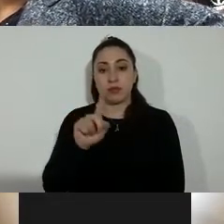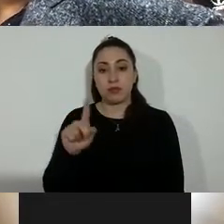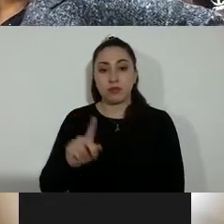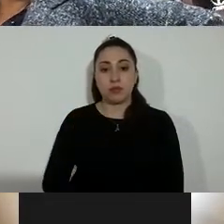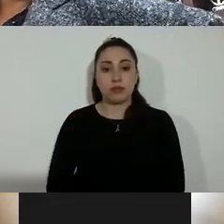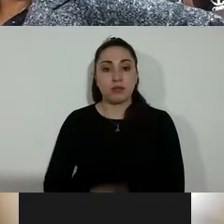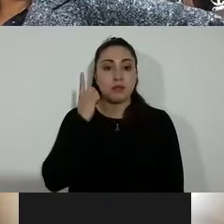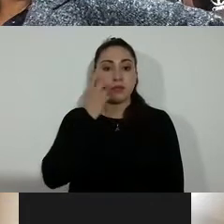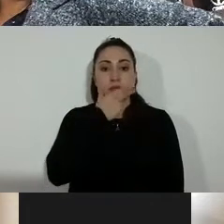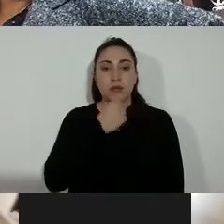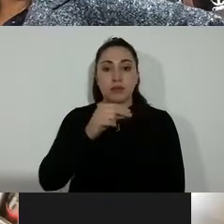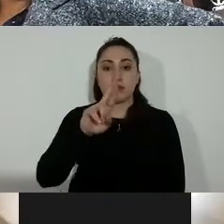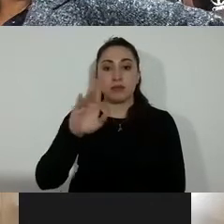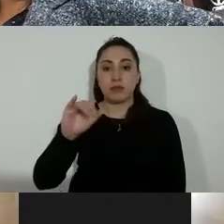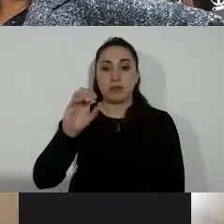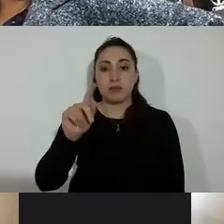Diputado Ricardo Rubio Torres.